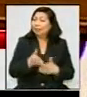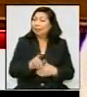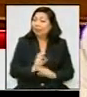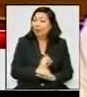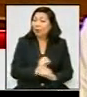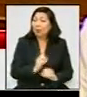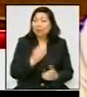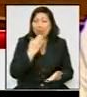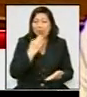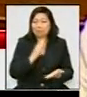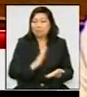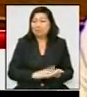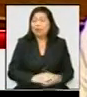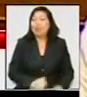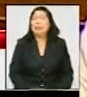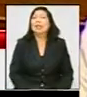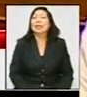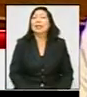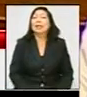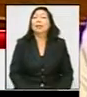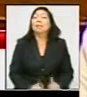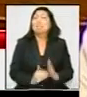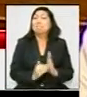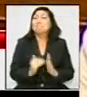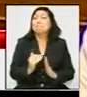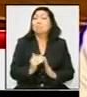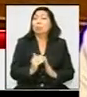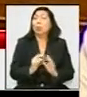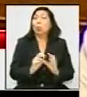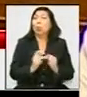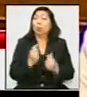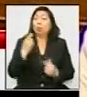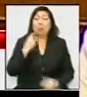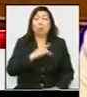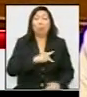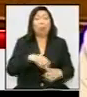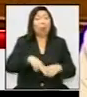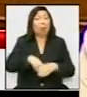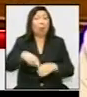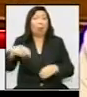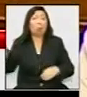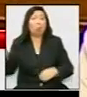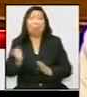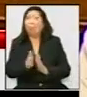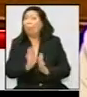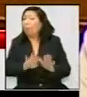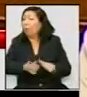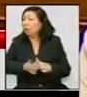y justificar que la mayoría de Fuerza Popular se retira,